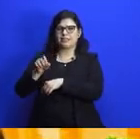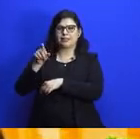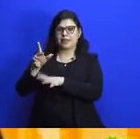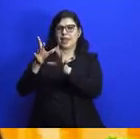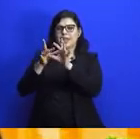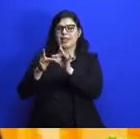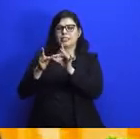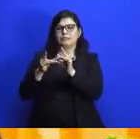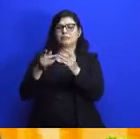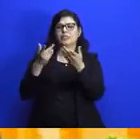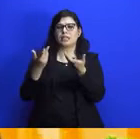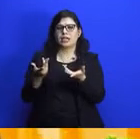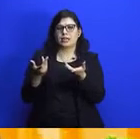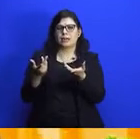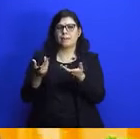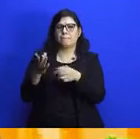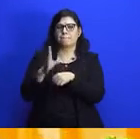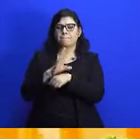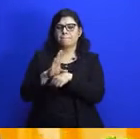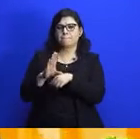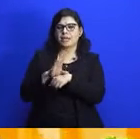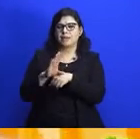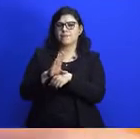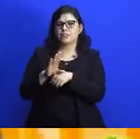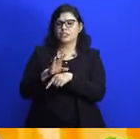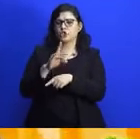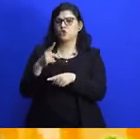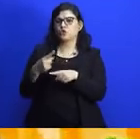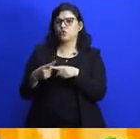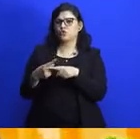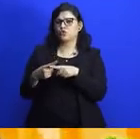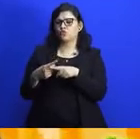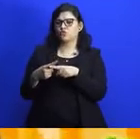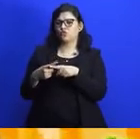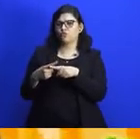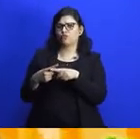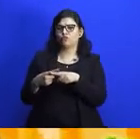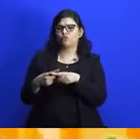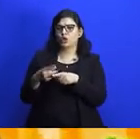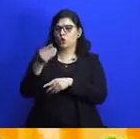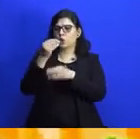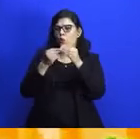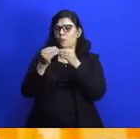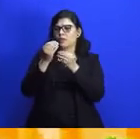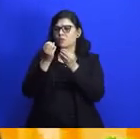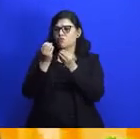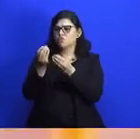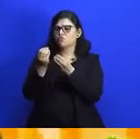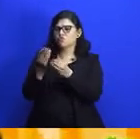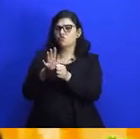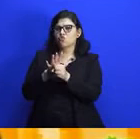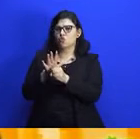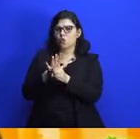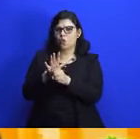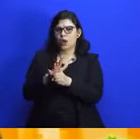comentará sobre los principales beneficiarios, cuáles son los principales alimentos que reciben y cómo